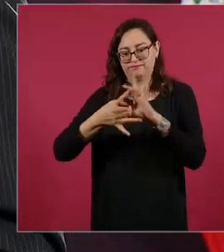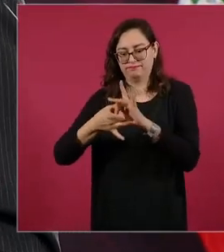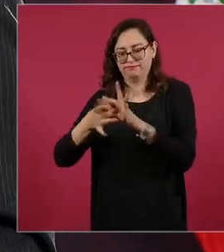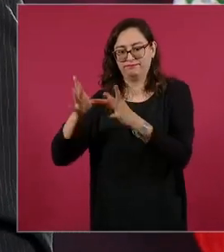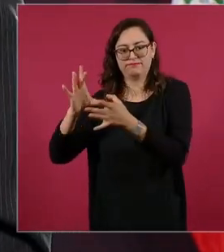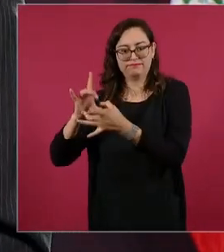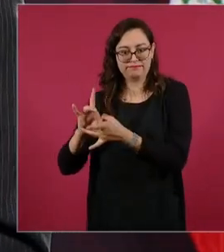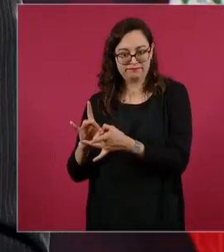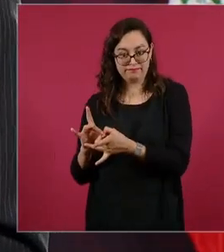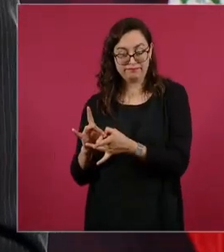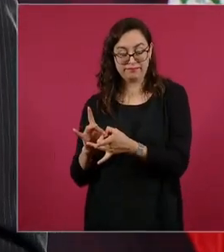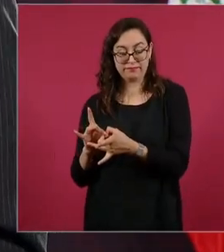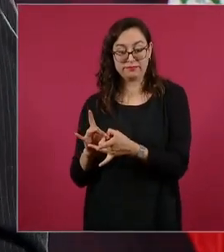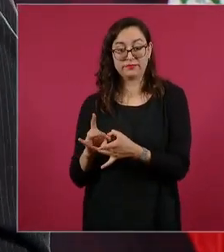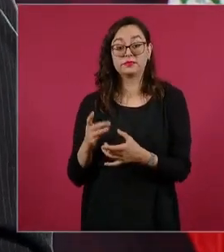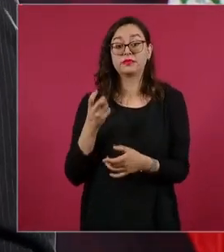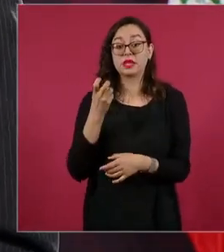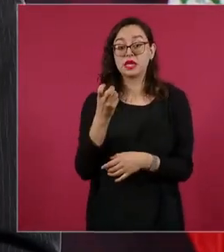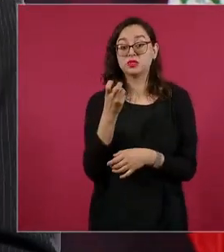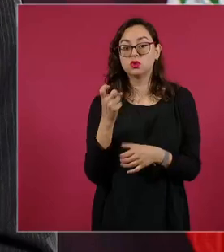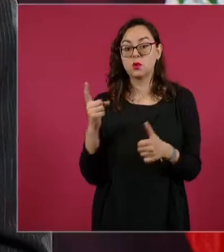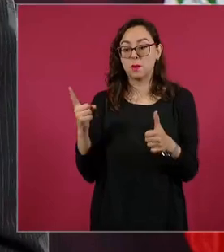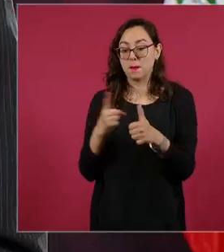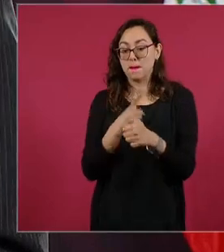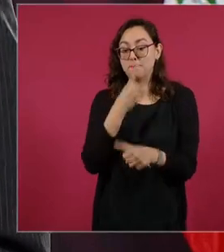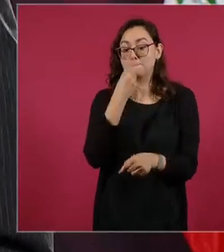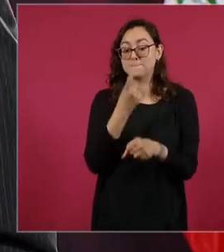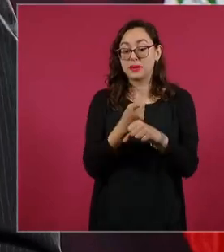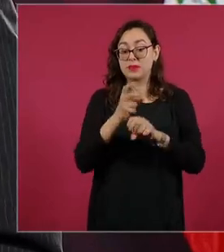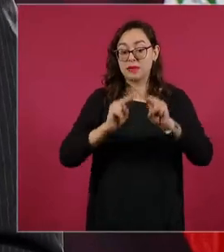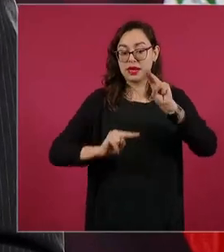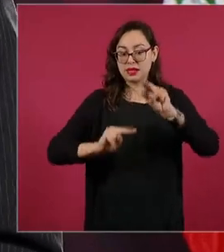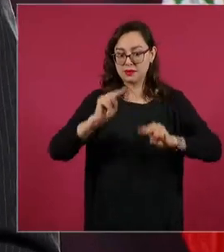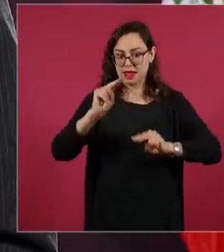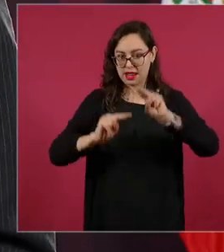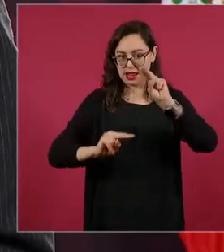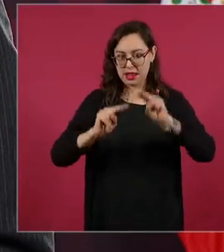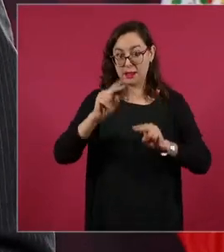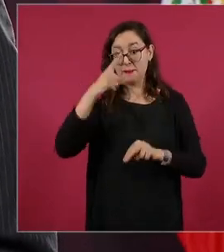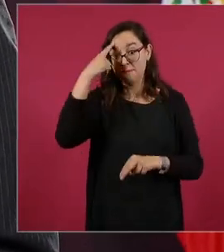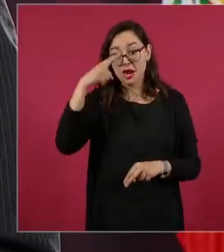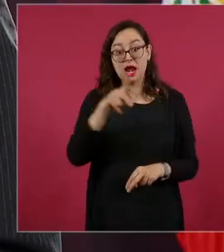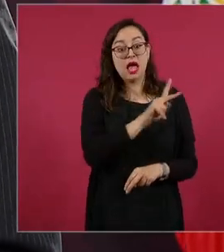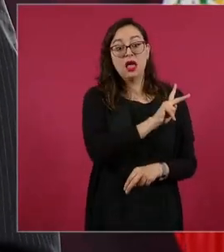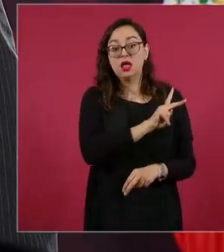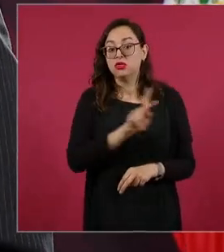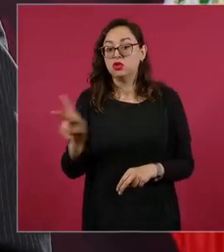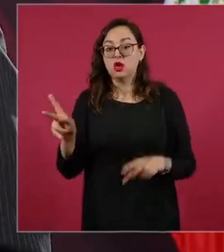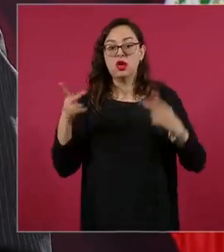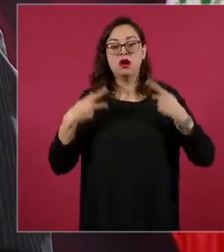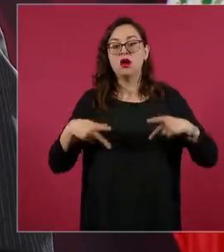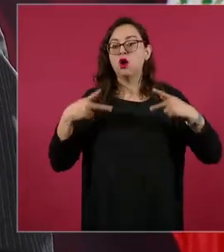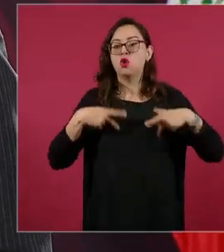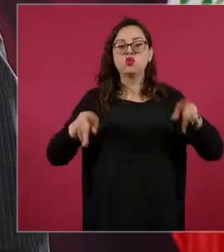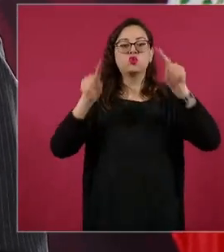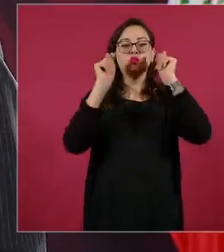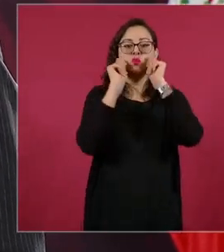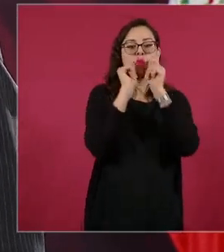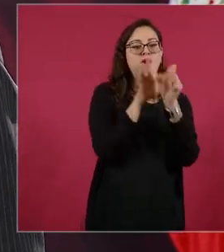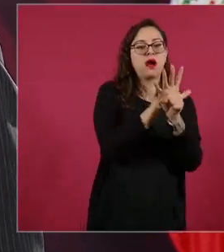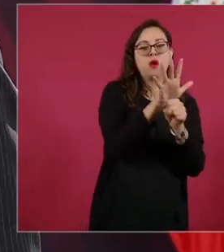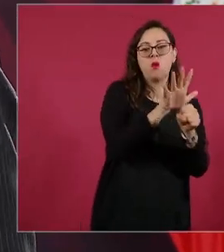con ese primer nivel de atención que va a ser universal es decir para todos